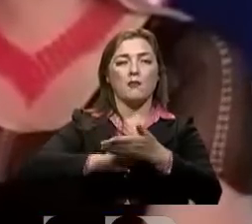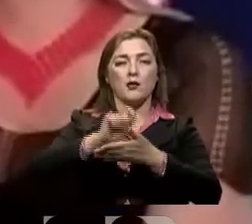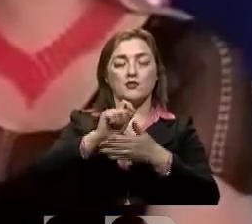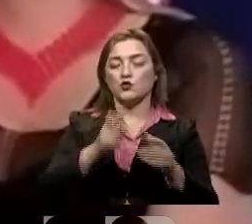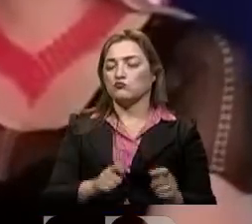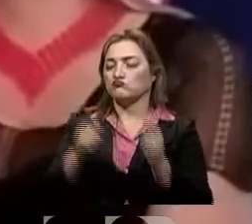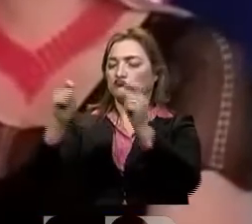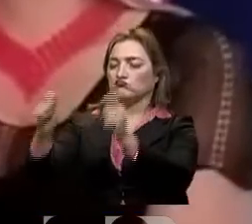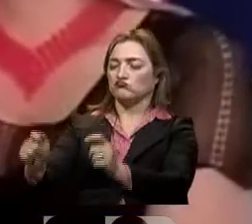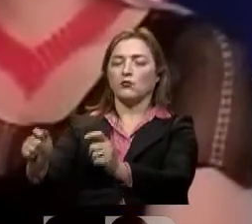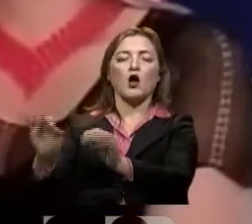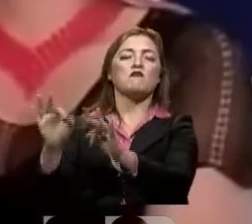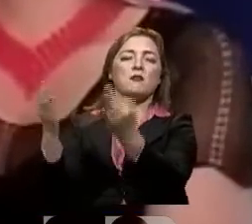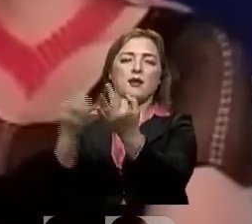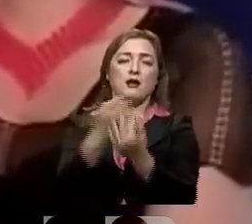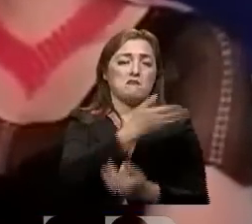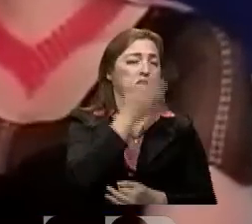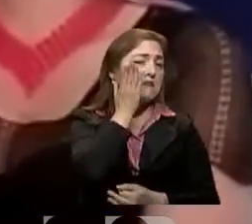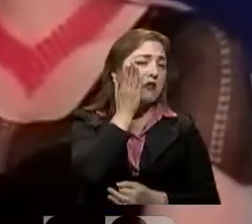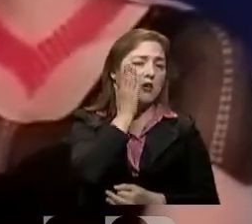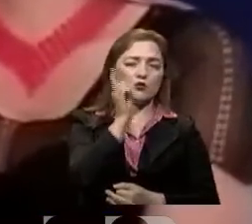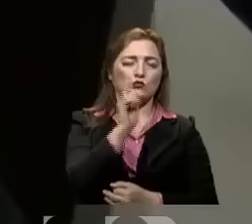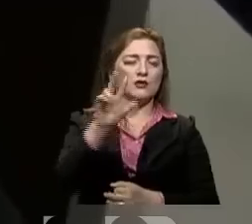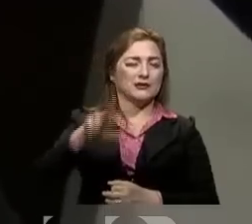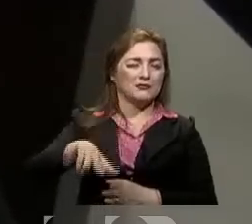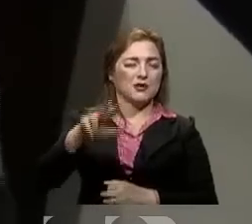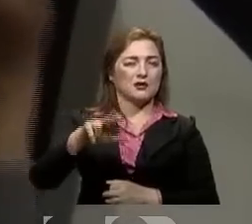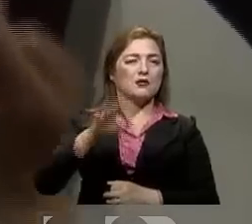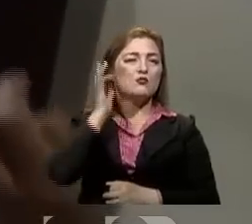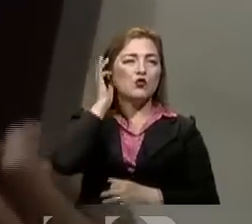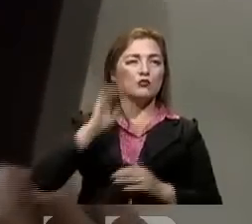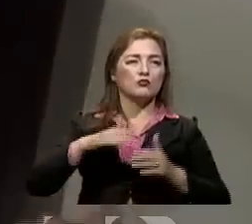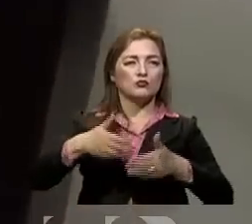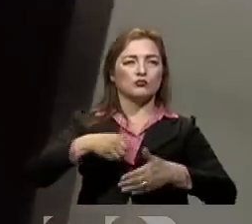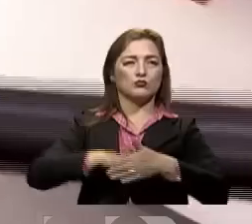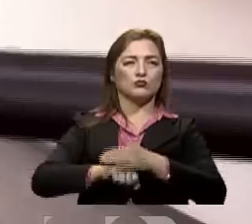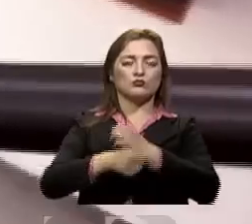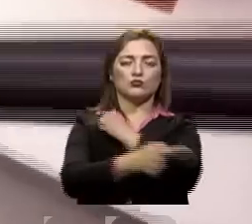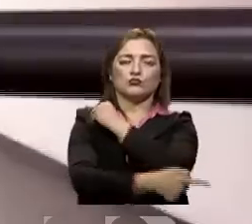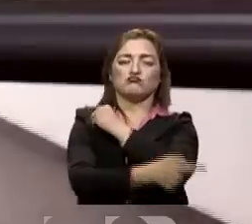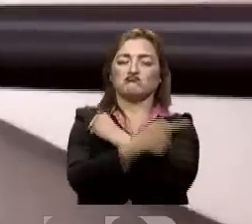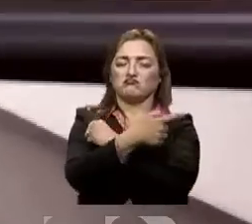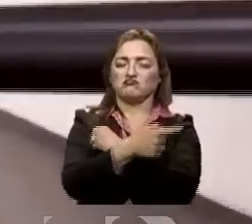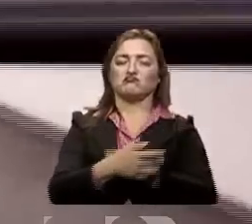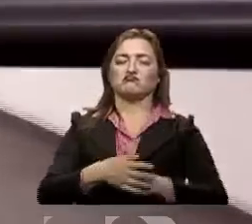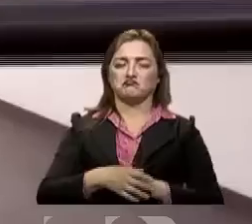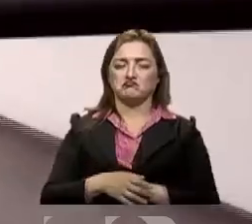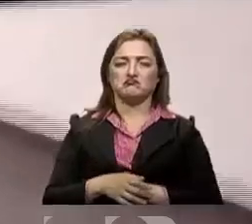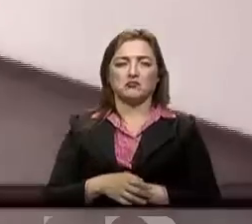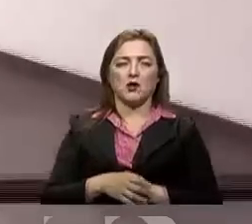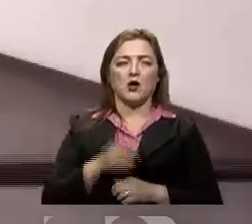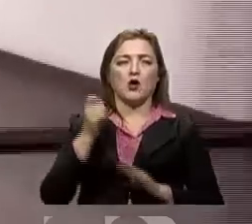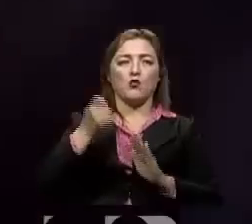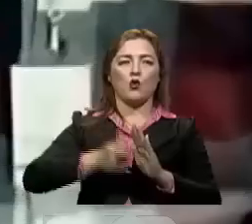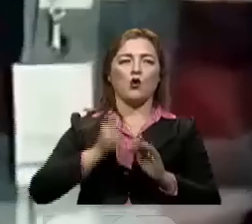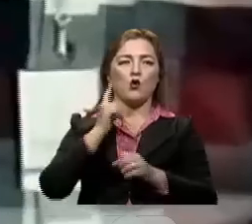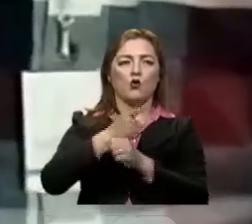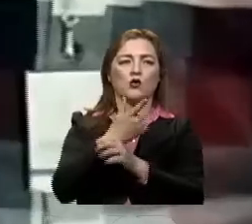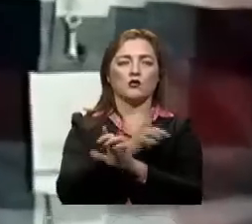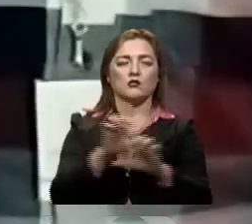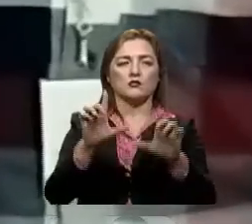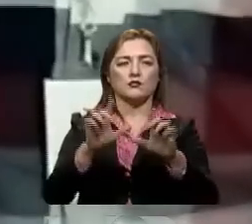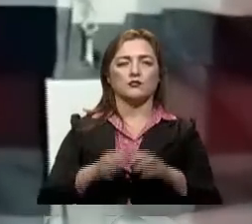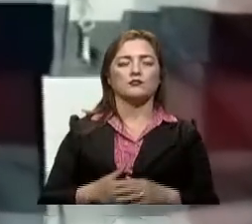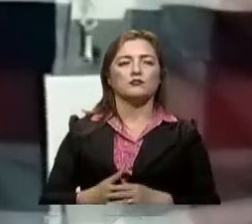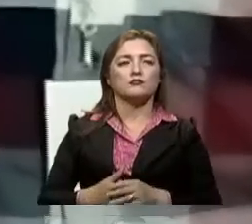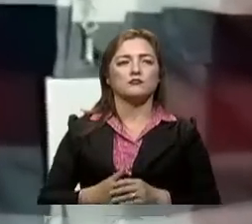las autoridades es que luego de 3 meses que la mujer dé a luz podría recibir una sanción. Por ahora la jueza dictó su libertad. Por